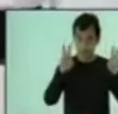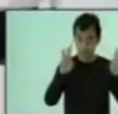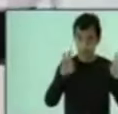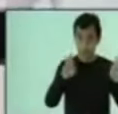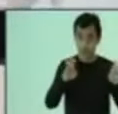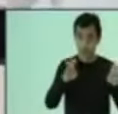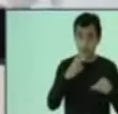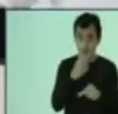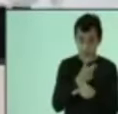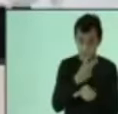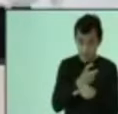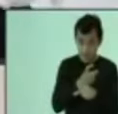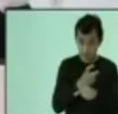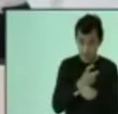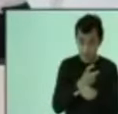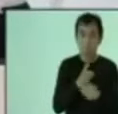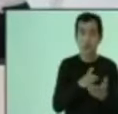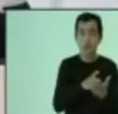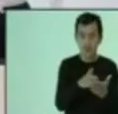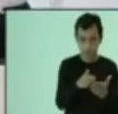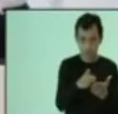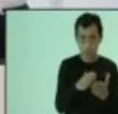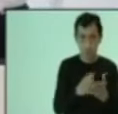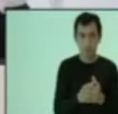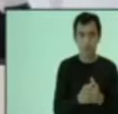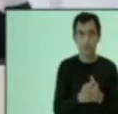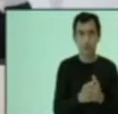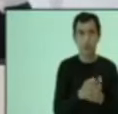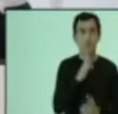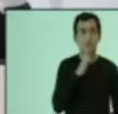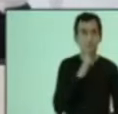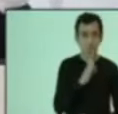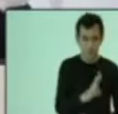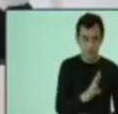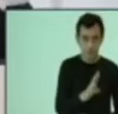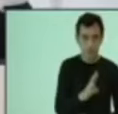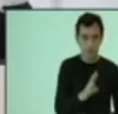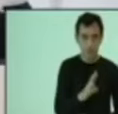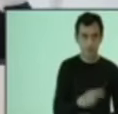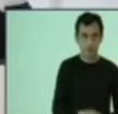de derechos humanos. Es el... ¿Sí? Contrarréplica.